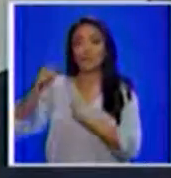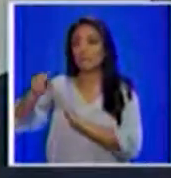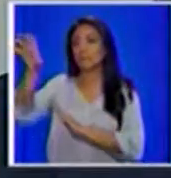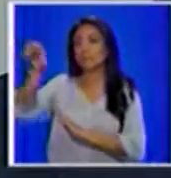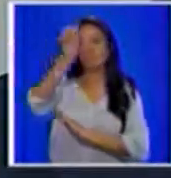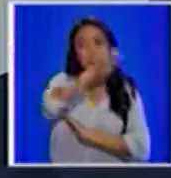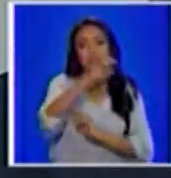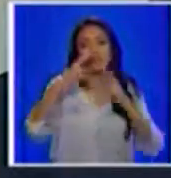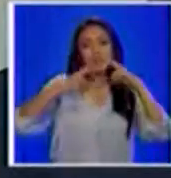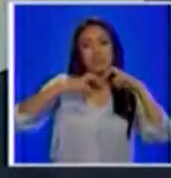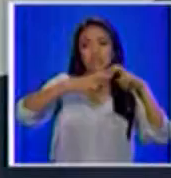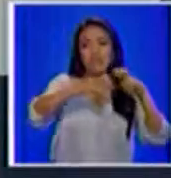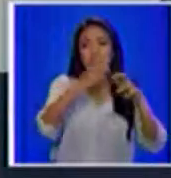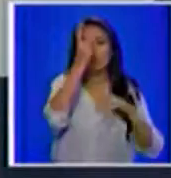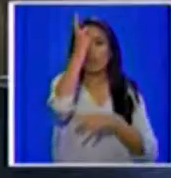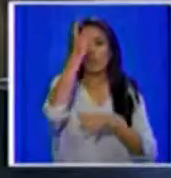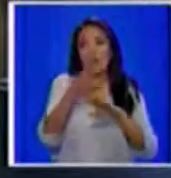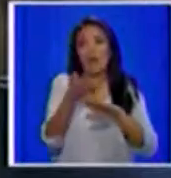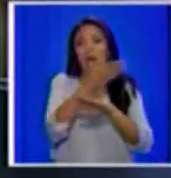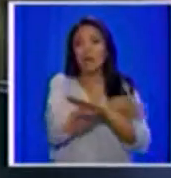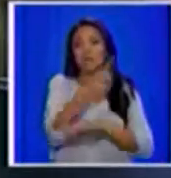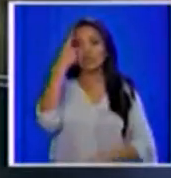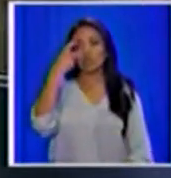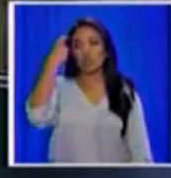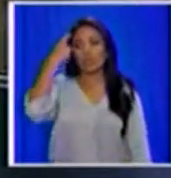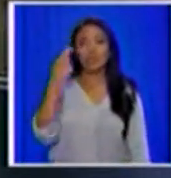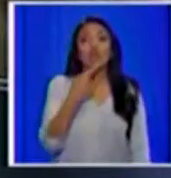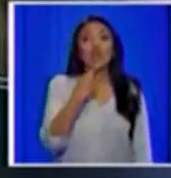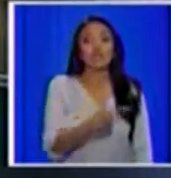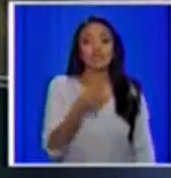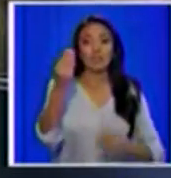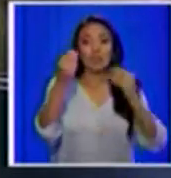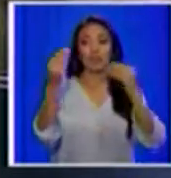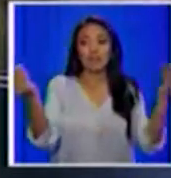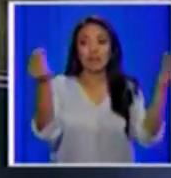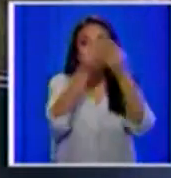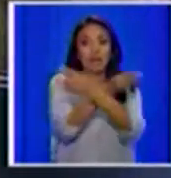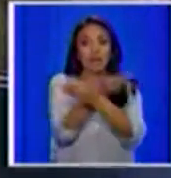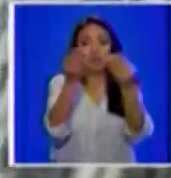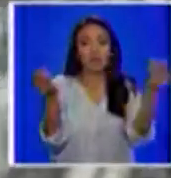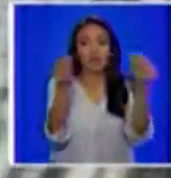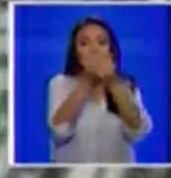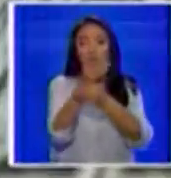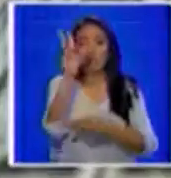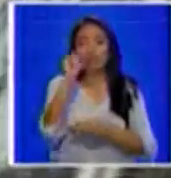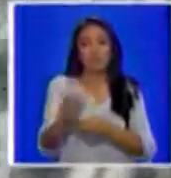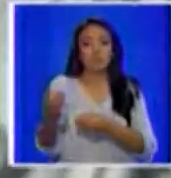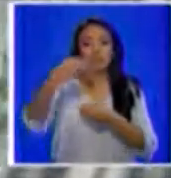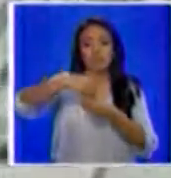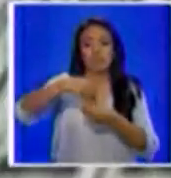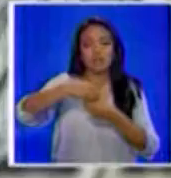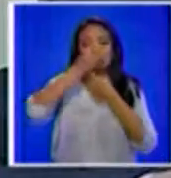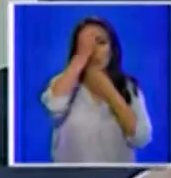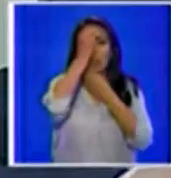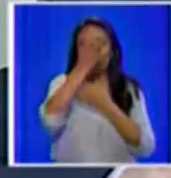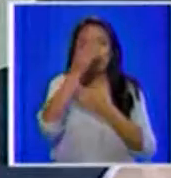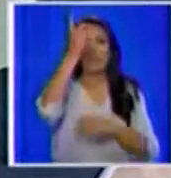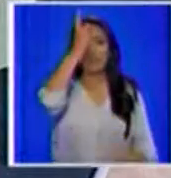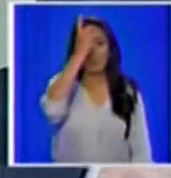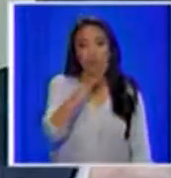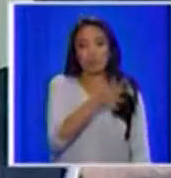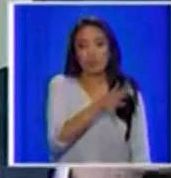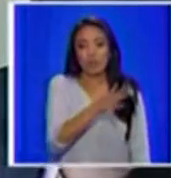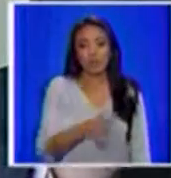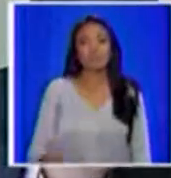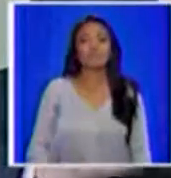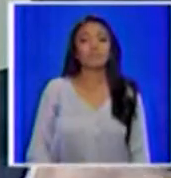la deuda pública del anterior gobierno, agrega que estas transacciones no fueron incluidas en el reporte de deuda pública del país. Una deuda que no